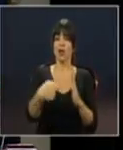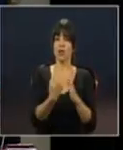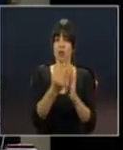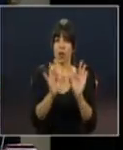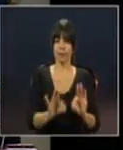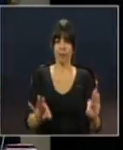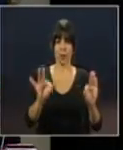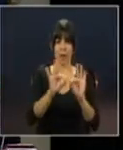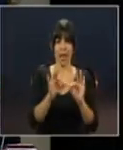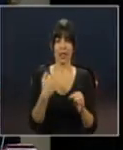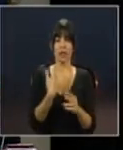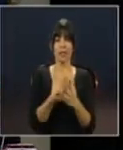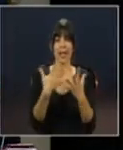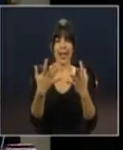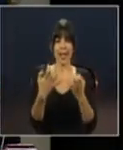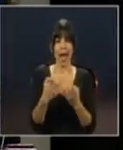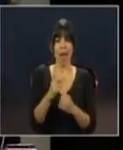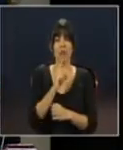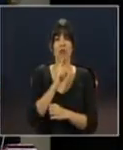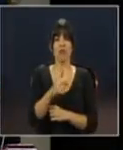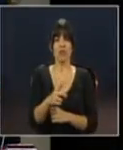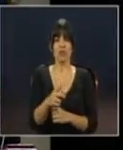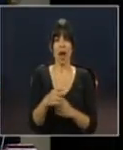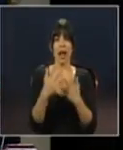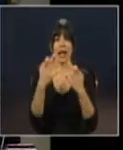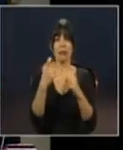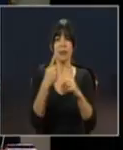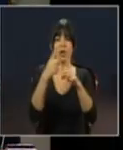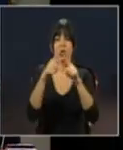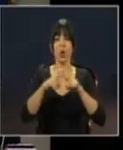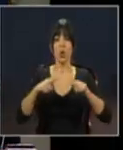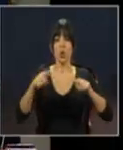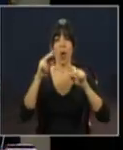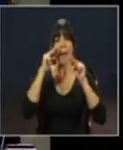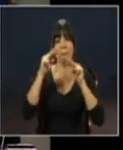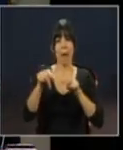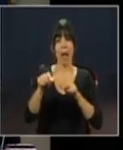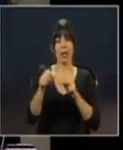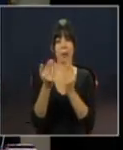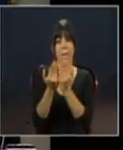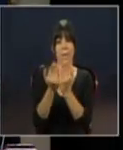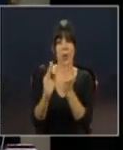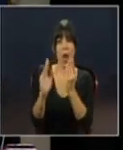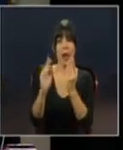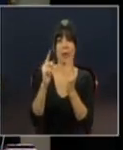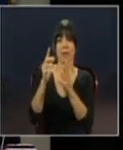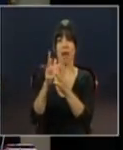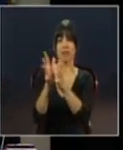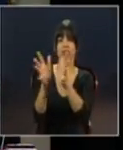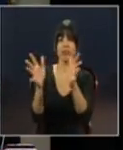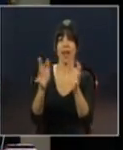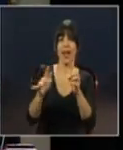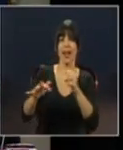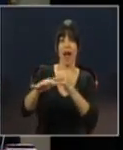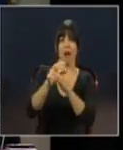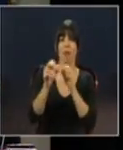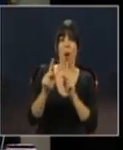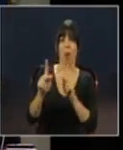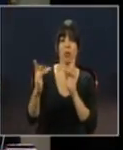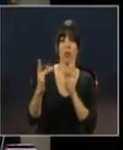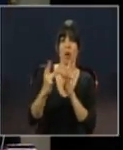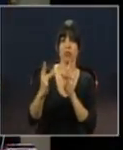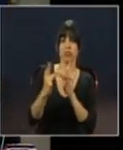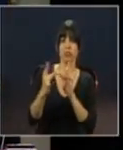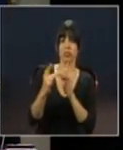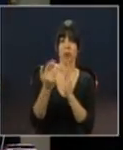protagónico. Queremos hacer realidad la aspiración de una zona que se mira como la puerta hacia la gran cuenca del Caribe. Una